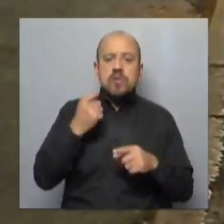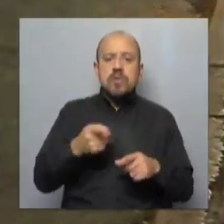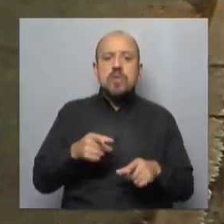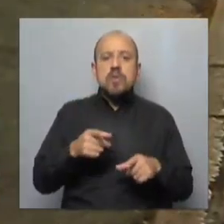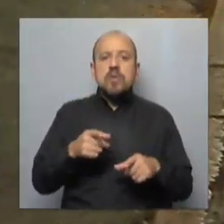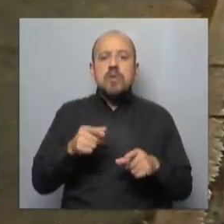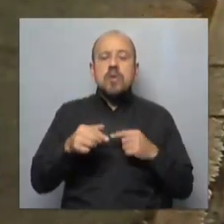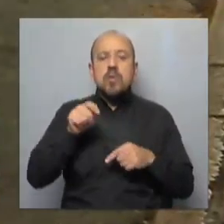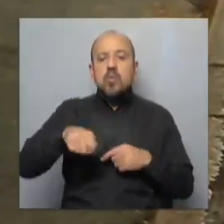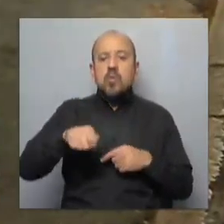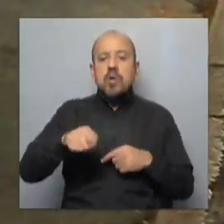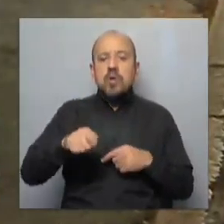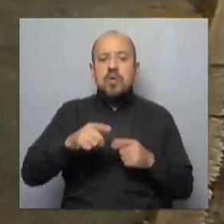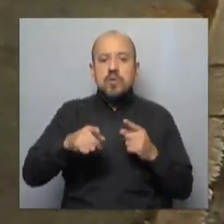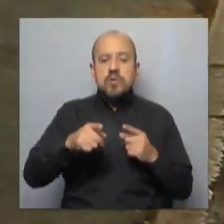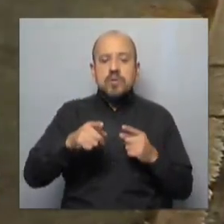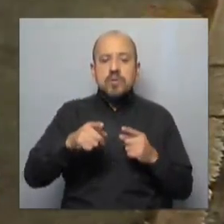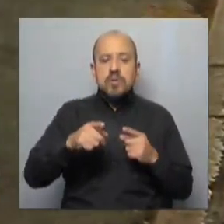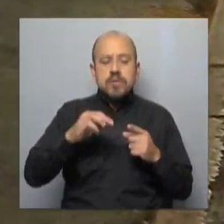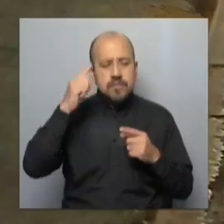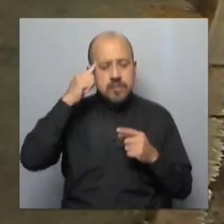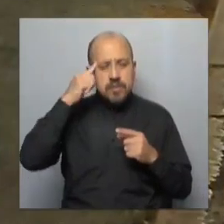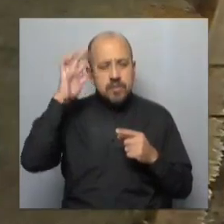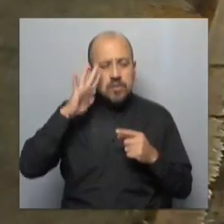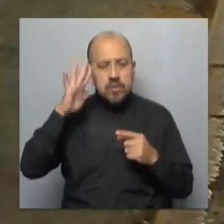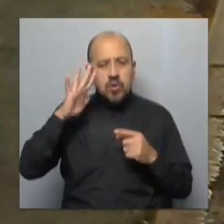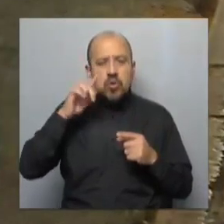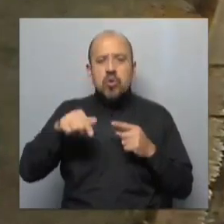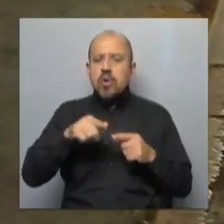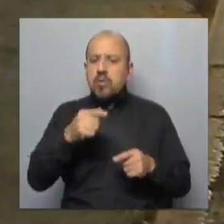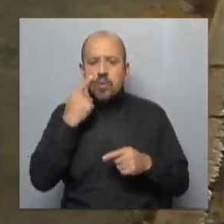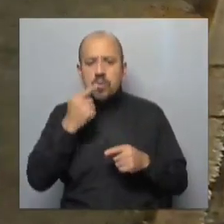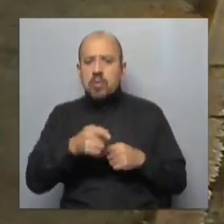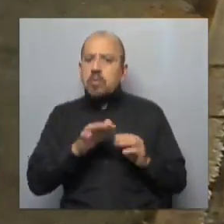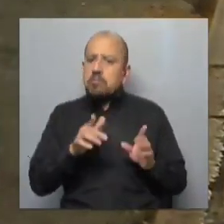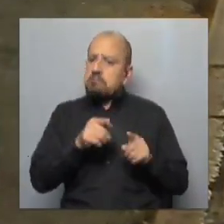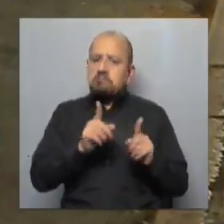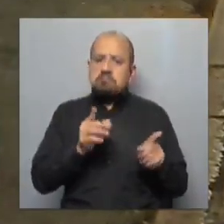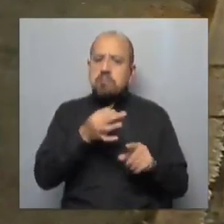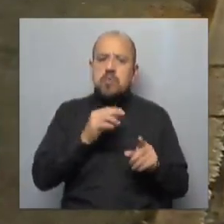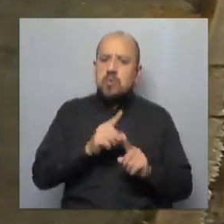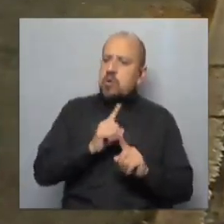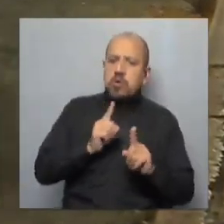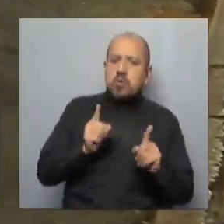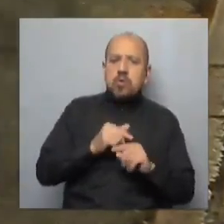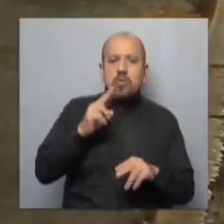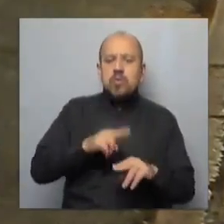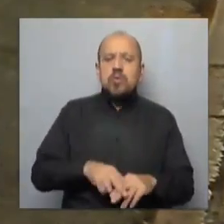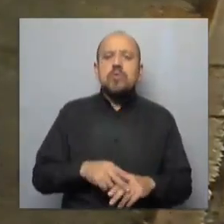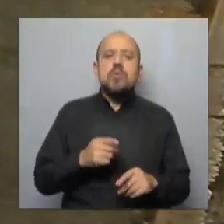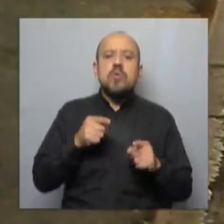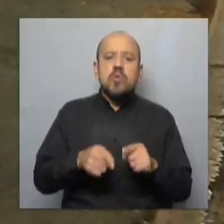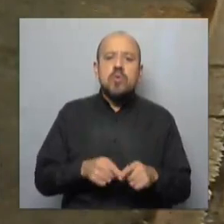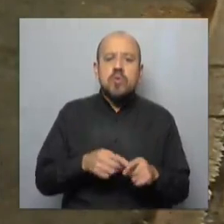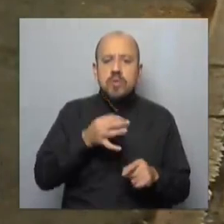en el juzgado una pericia psiquiátrica y psicológica él dijo que no asesinó a nadie pero tenía antecedentes bueno hoy